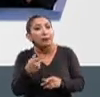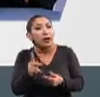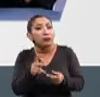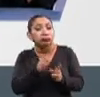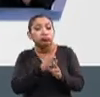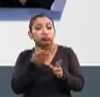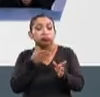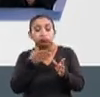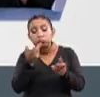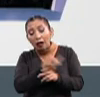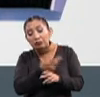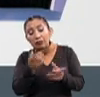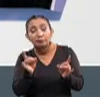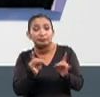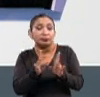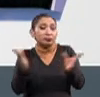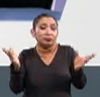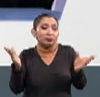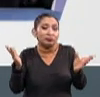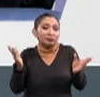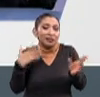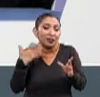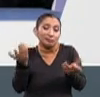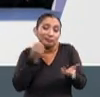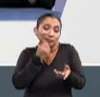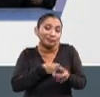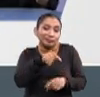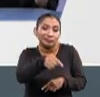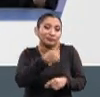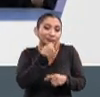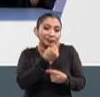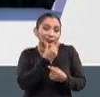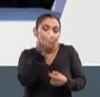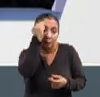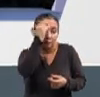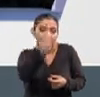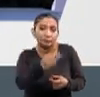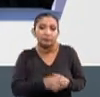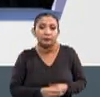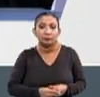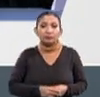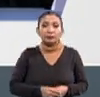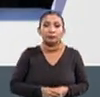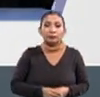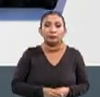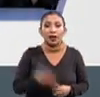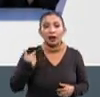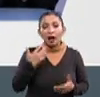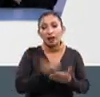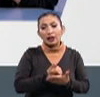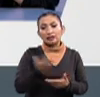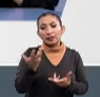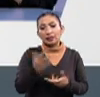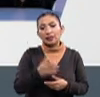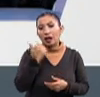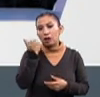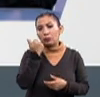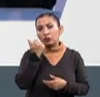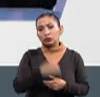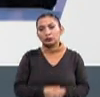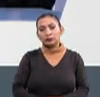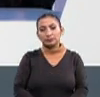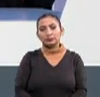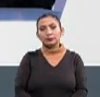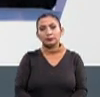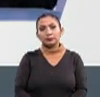pues pasan cosas que ya son alternas al talento o a las ganas que el alumno tenga de hacer